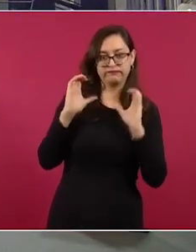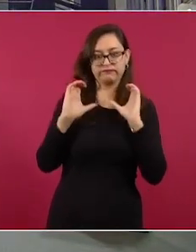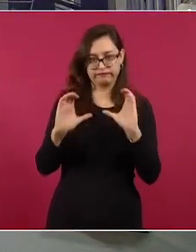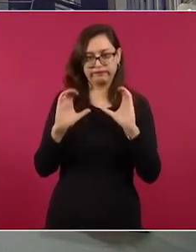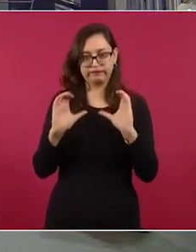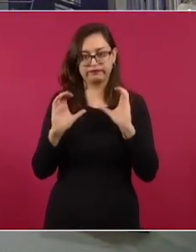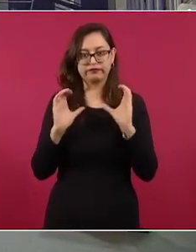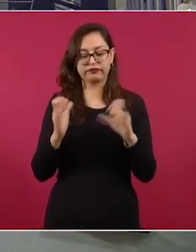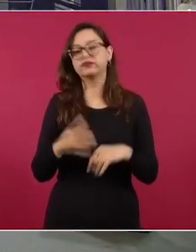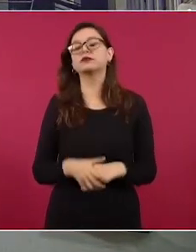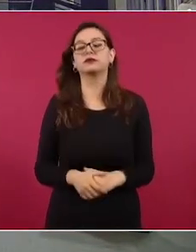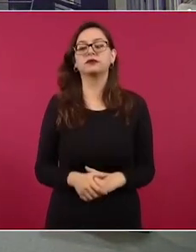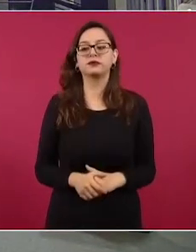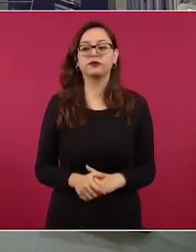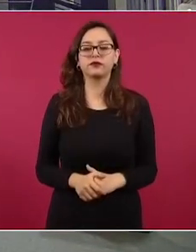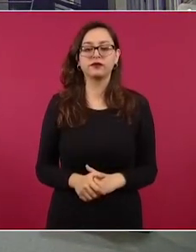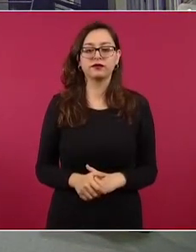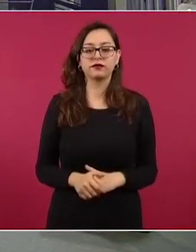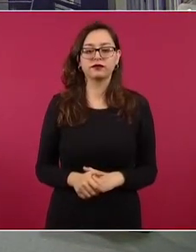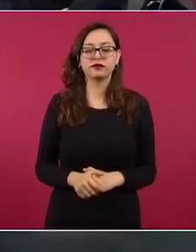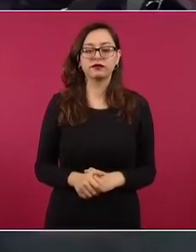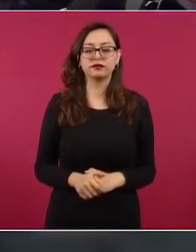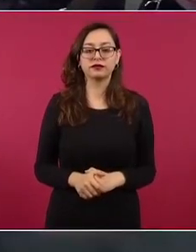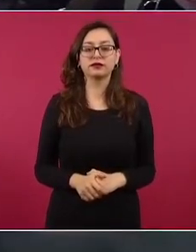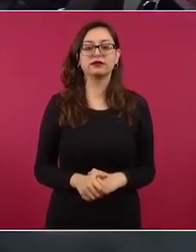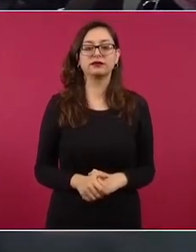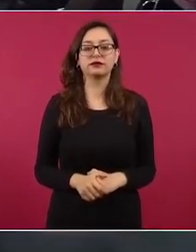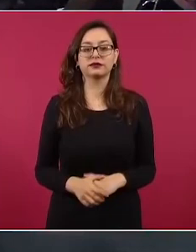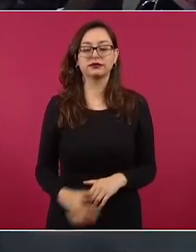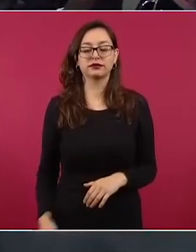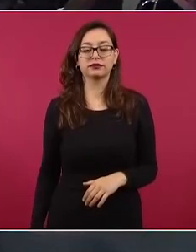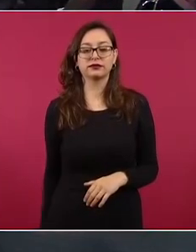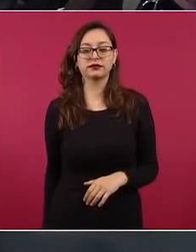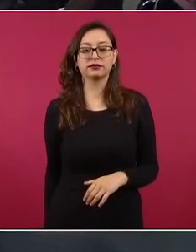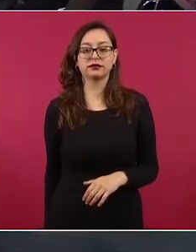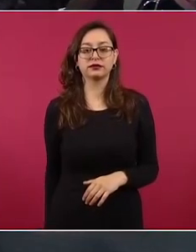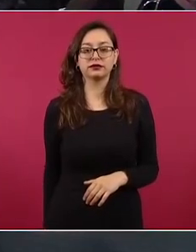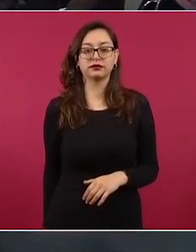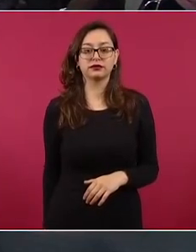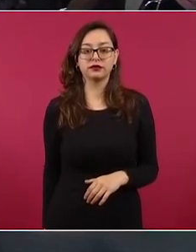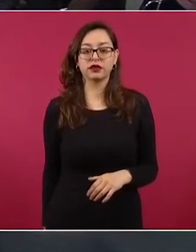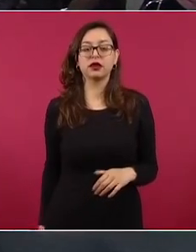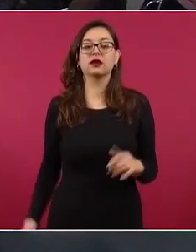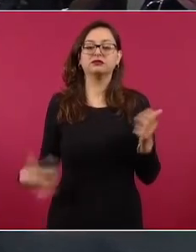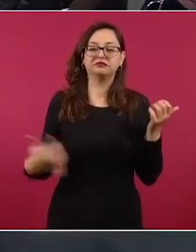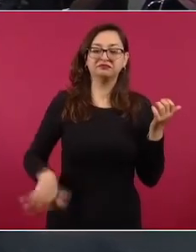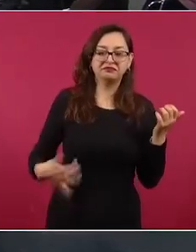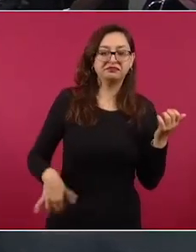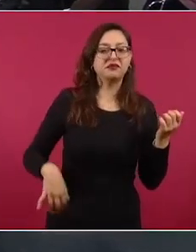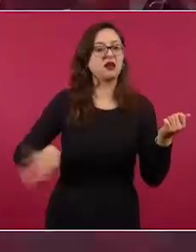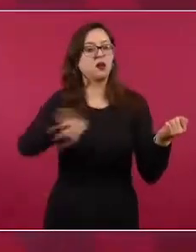Porque. Ah, eso sí. Guitarra, violín, acordeón,